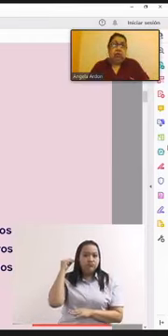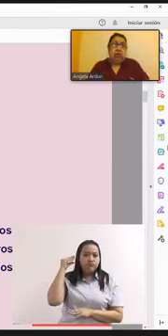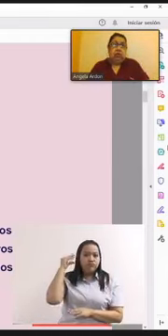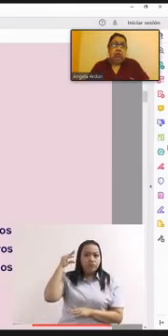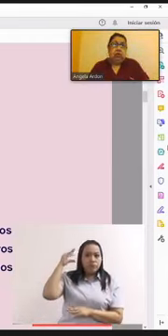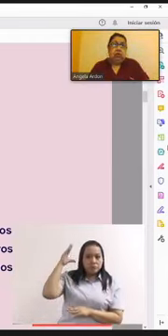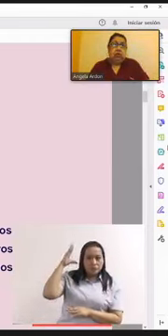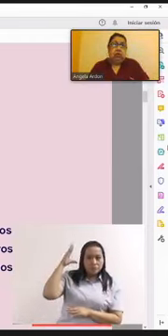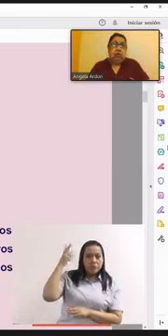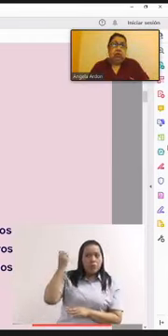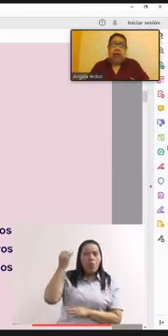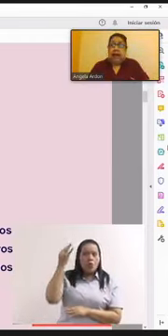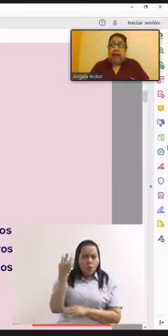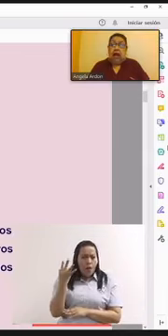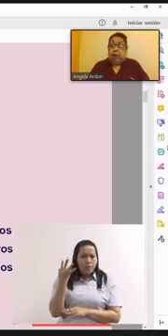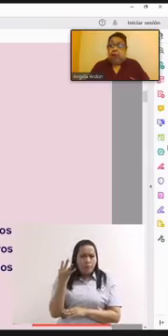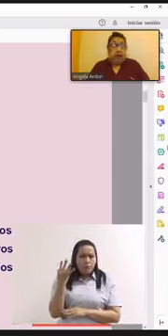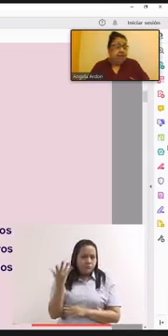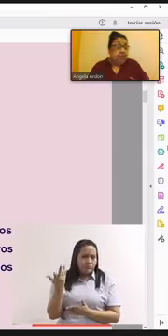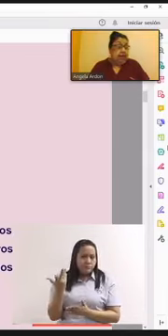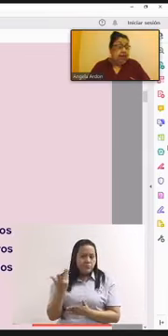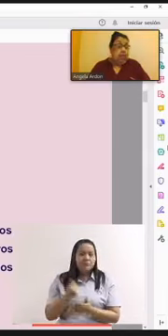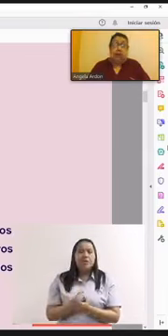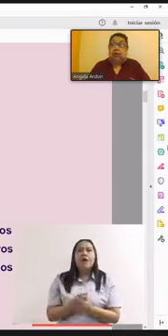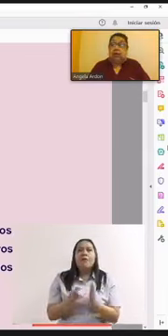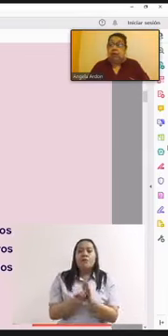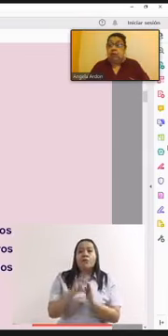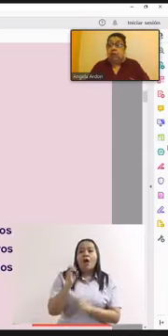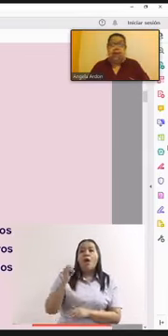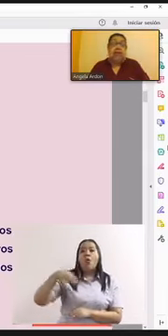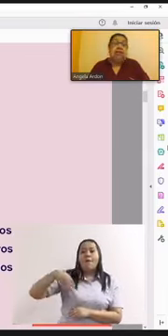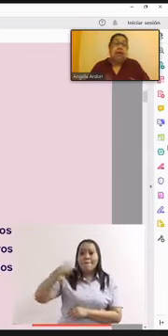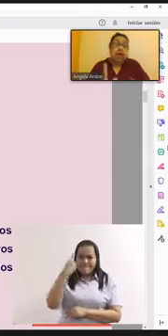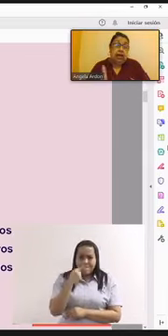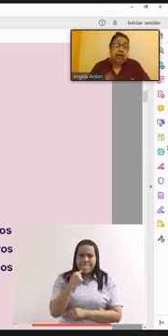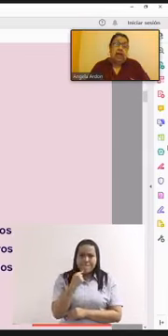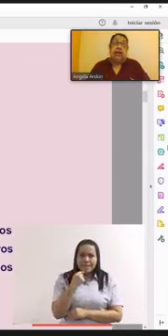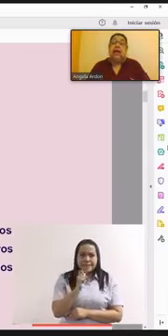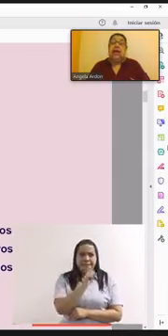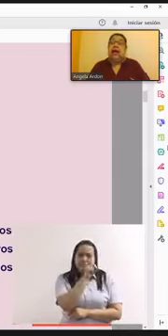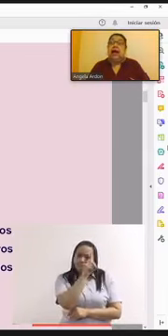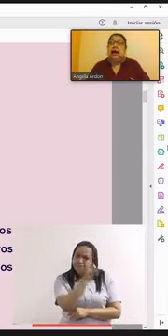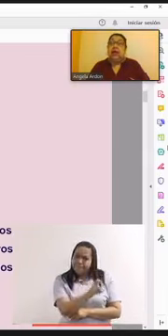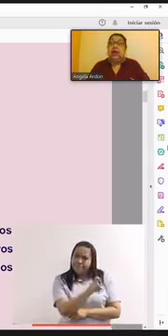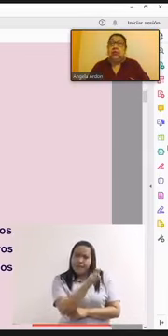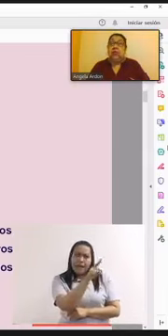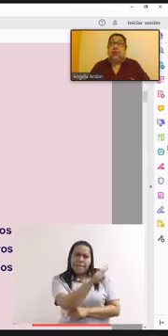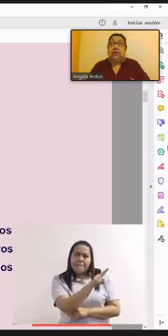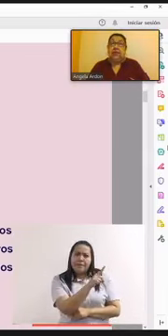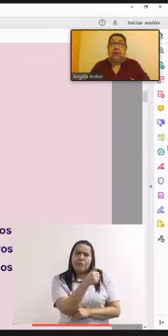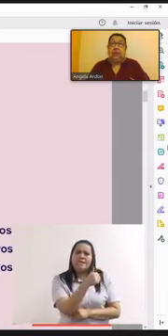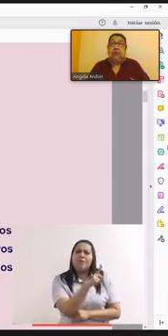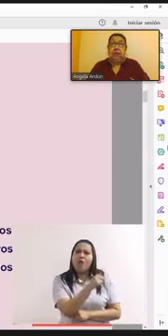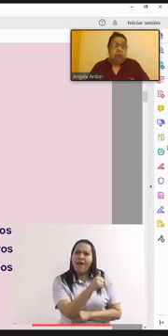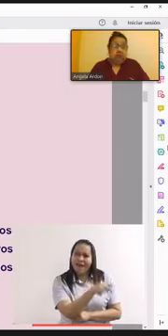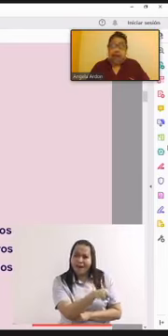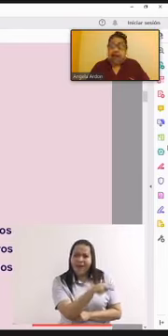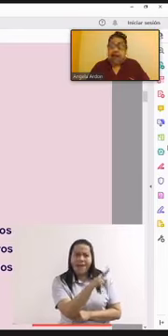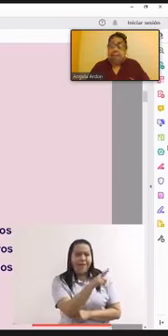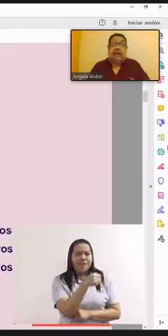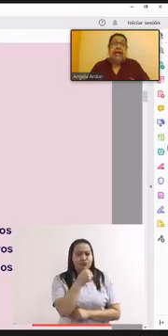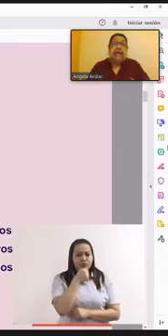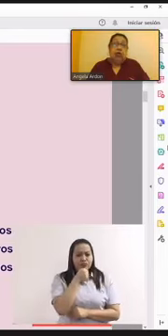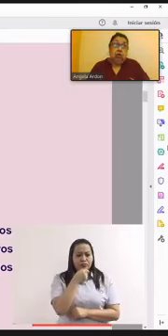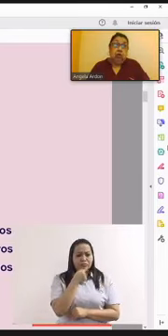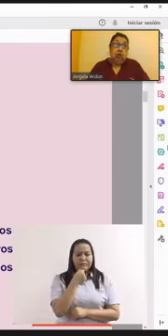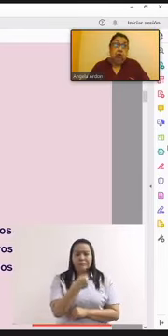escuchando? ¿Verdad? La OMS, en una pregunta que le hicieron a Alan en una entrevista a una periodista,